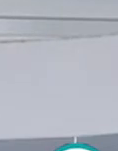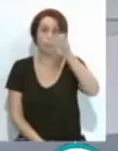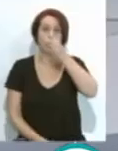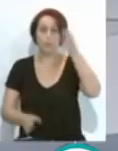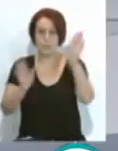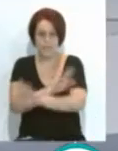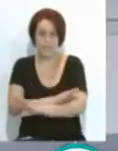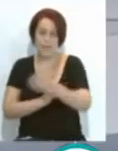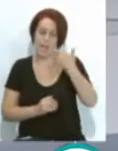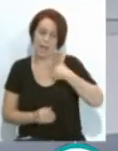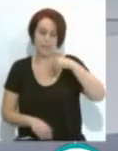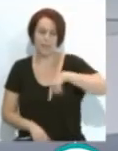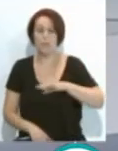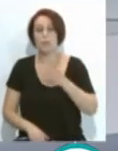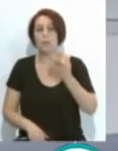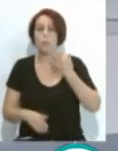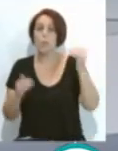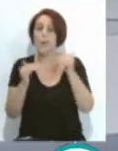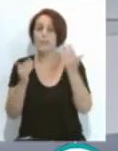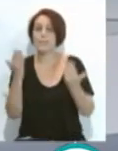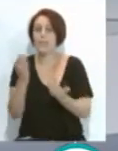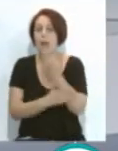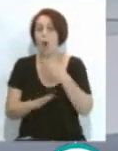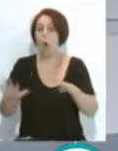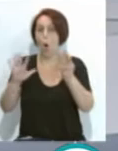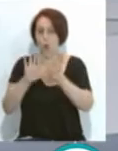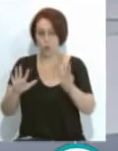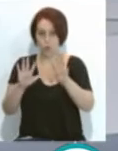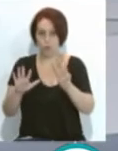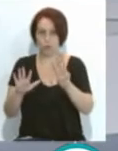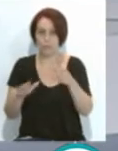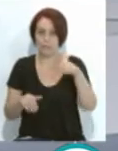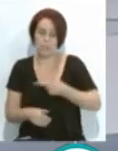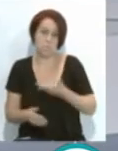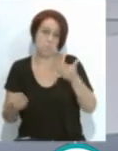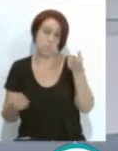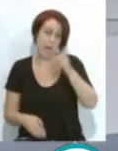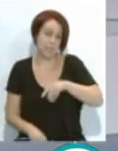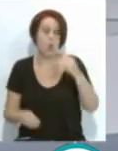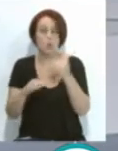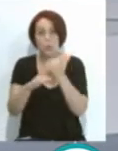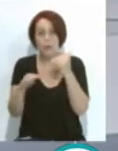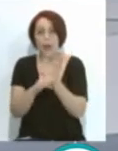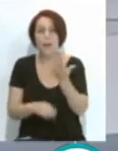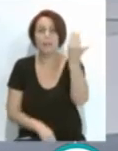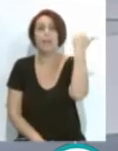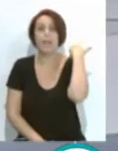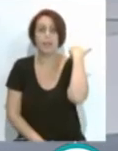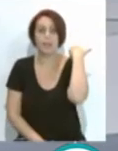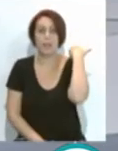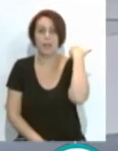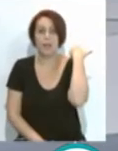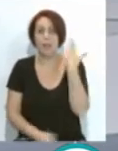Hola, muy buenas noches. Ya estamos en este jueves, día 8 ya de este mes de octubre. Ayer hubo